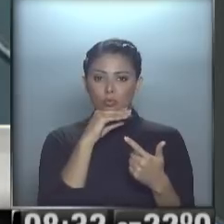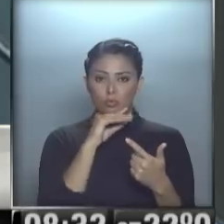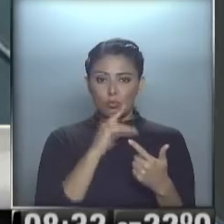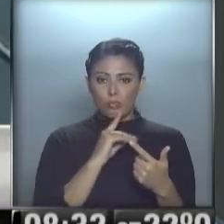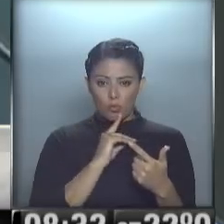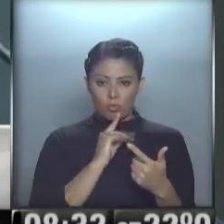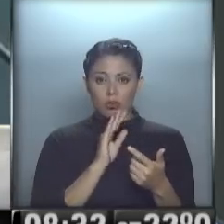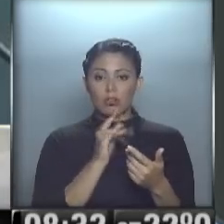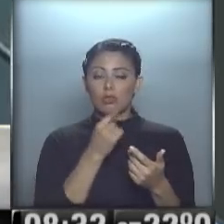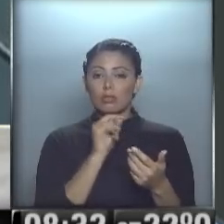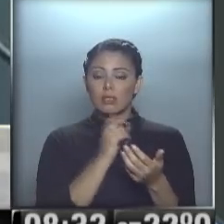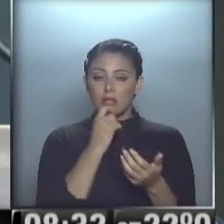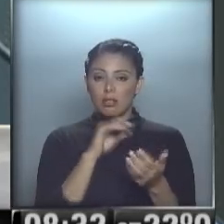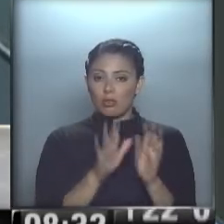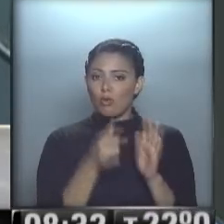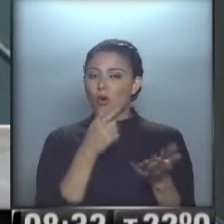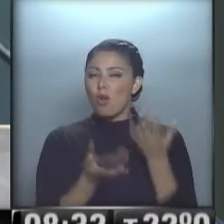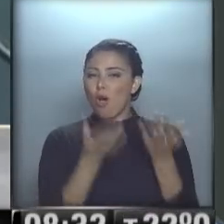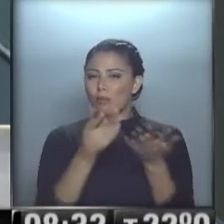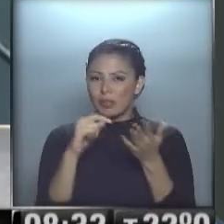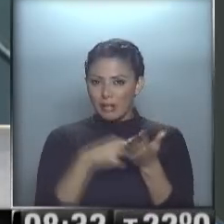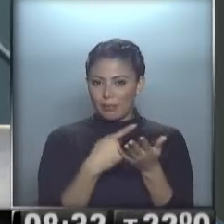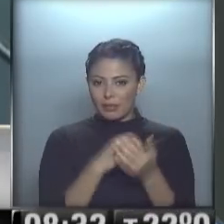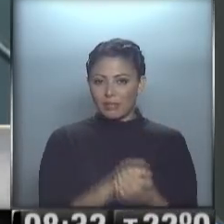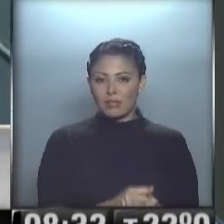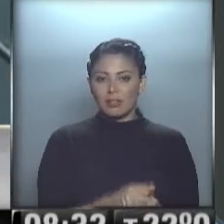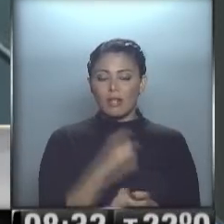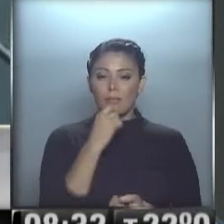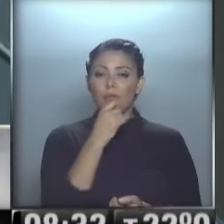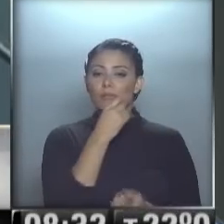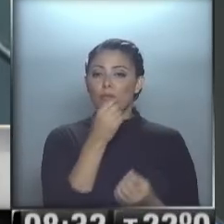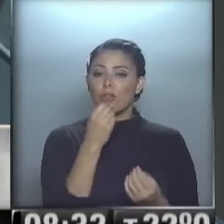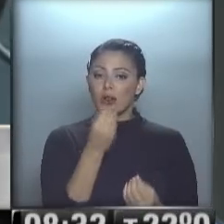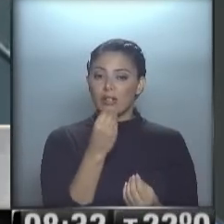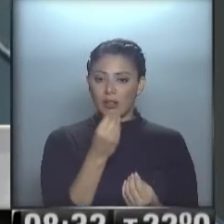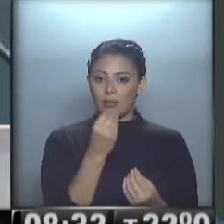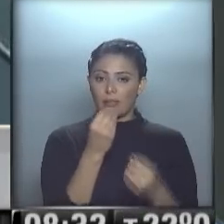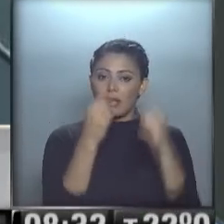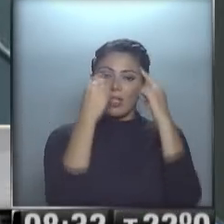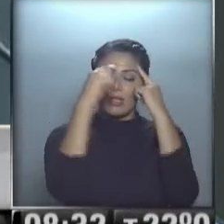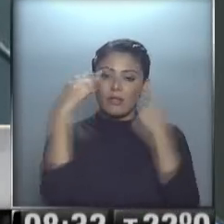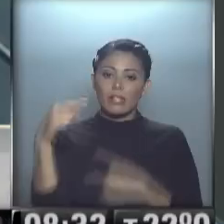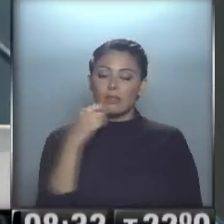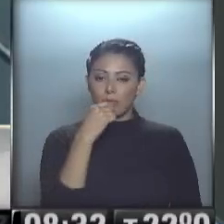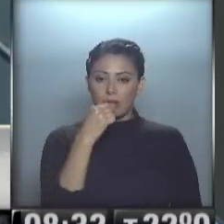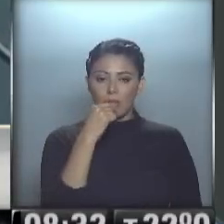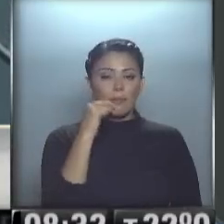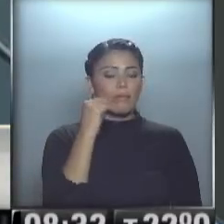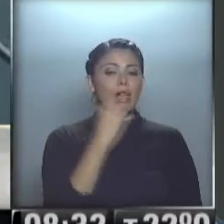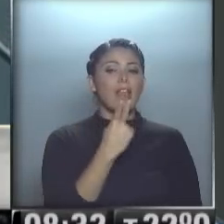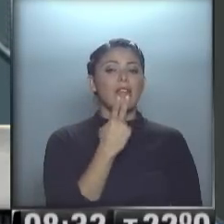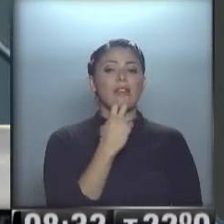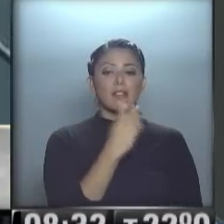al área metropolitana un primer círculo de análisis tiene que ver con el diferencial que existe entre la energía